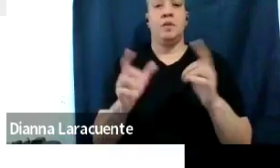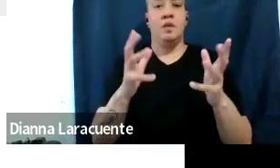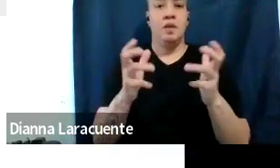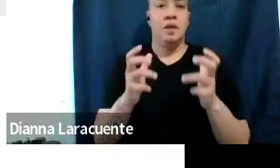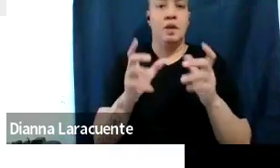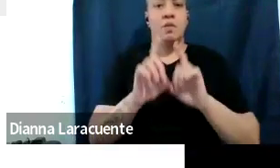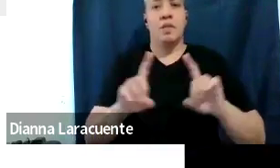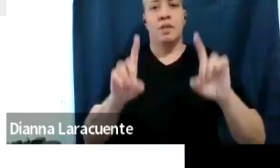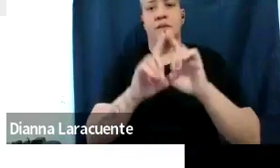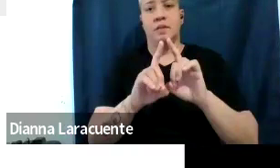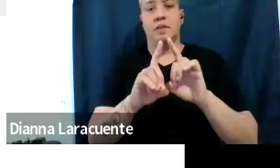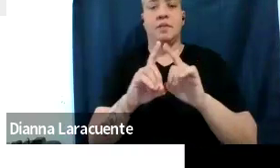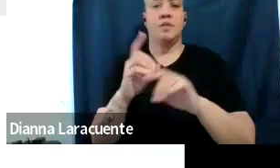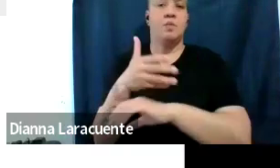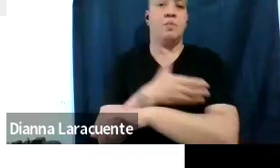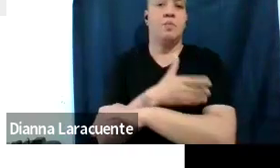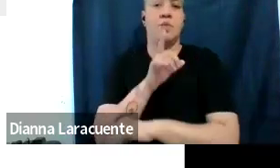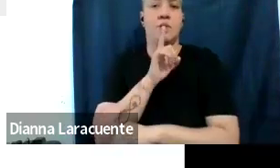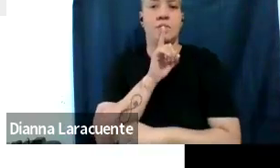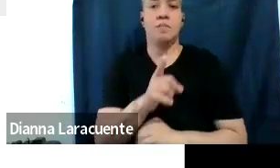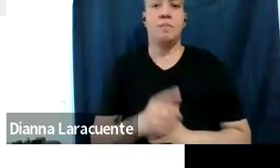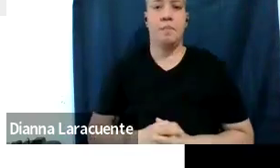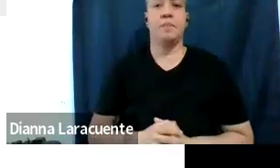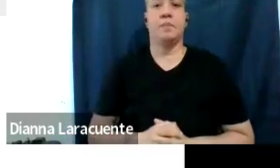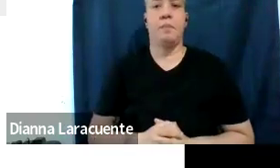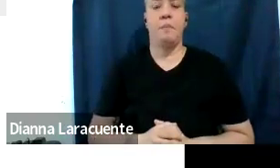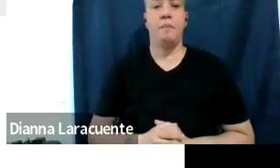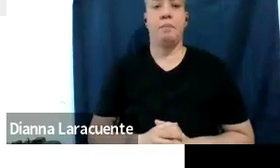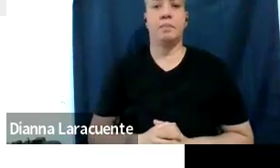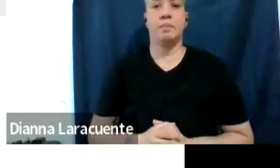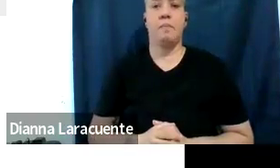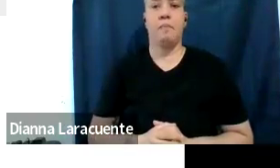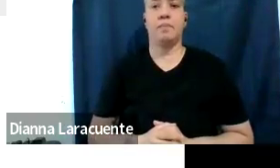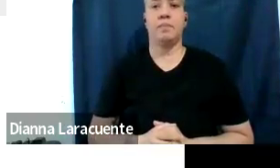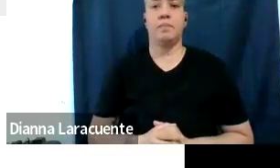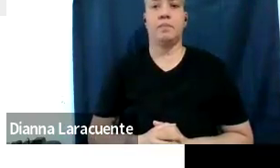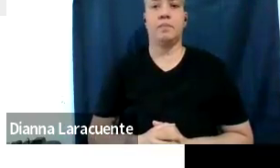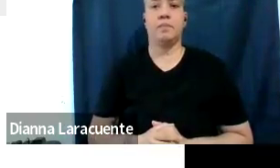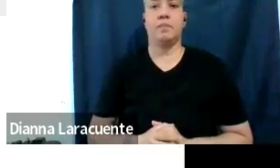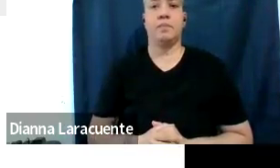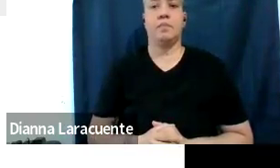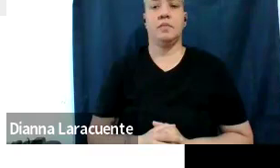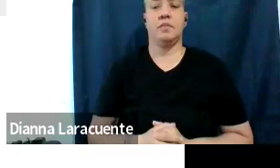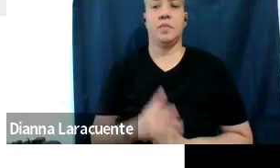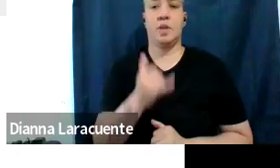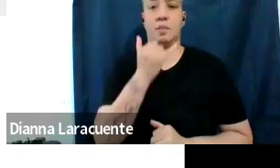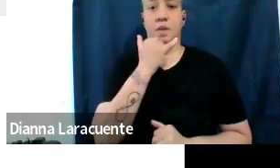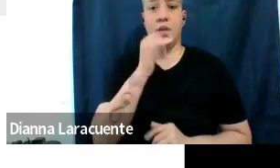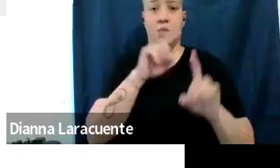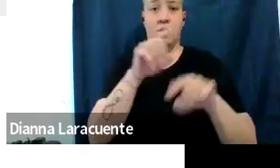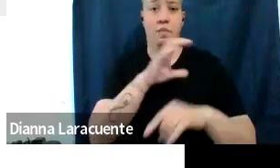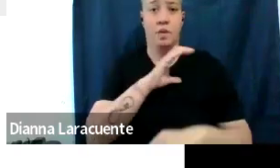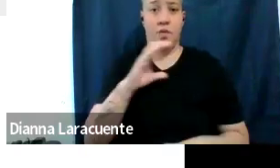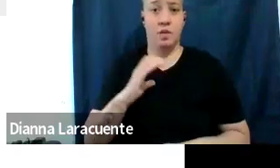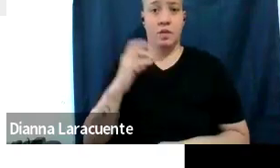dignidad y con poderes reales. Y lo que pasa es que cuando va al Congreso, y por eso